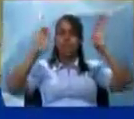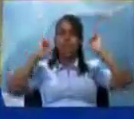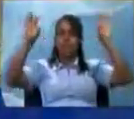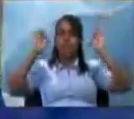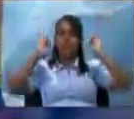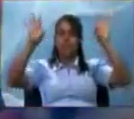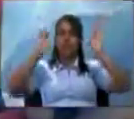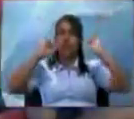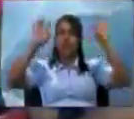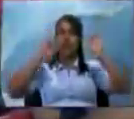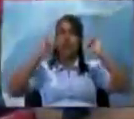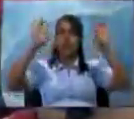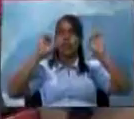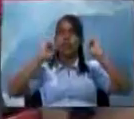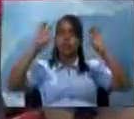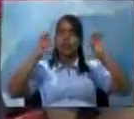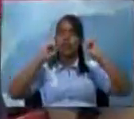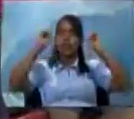Gloria a Dios.